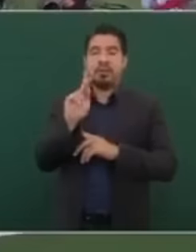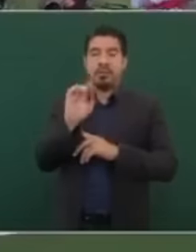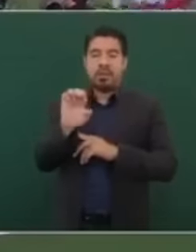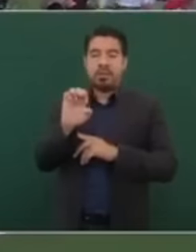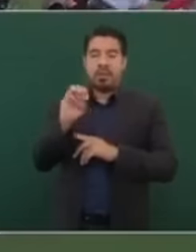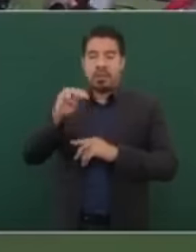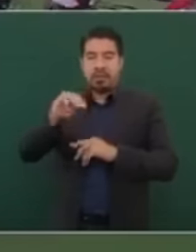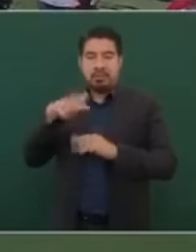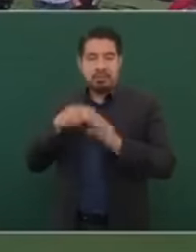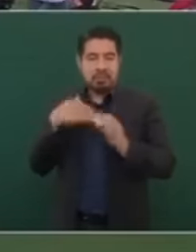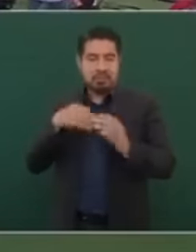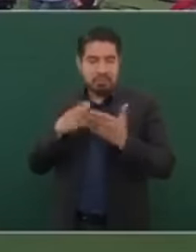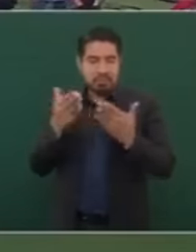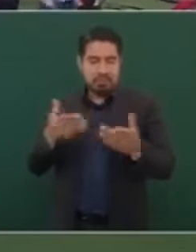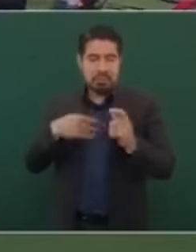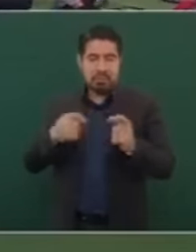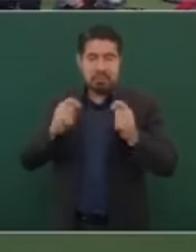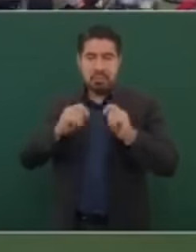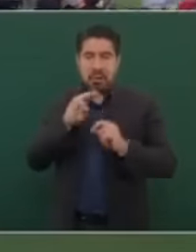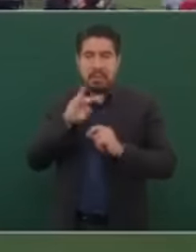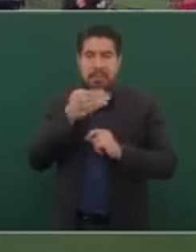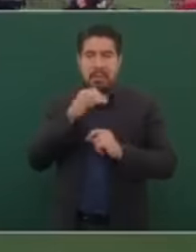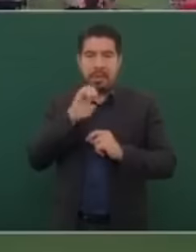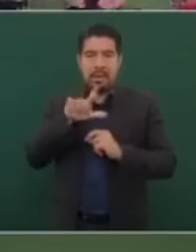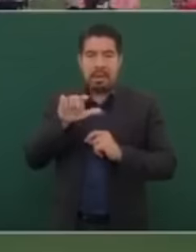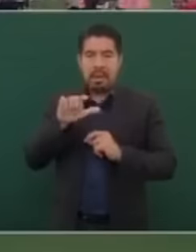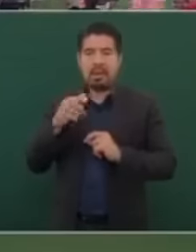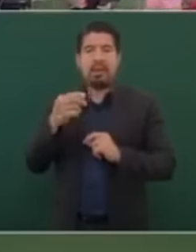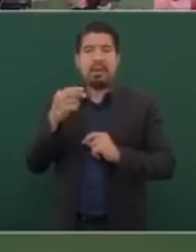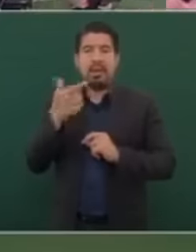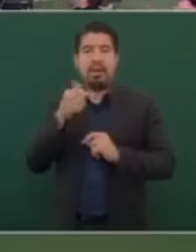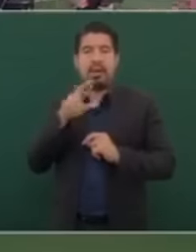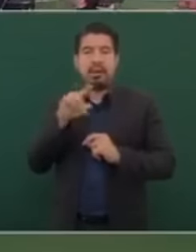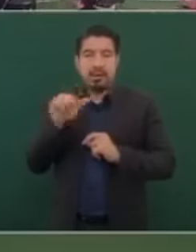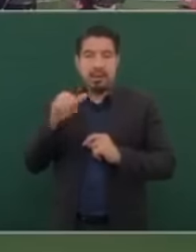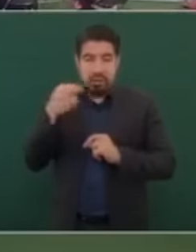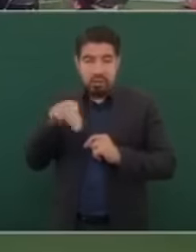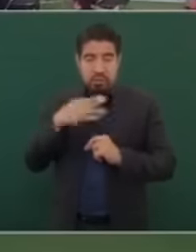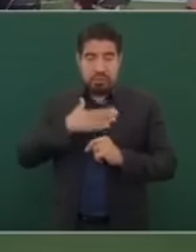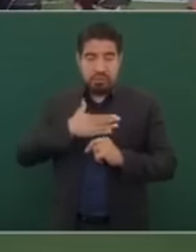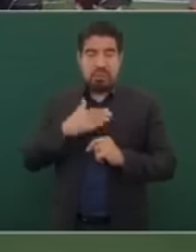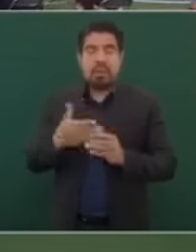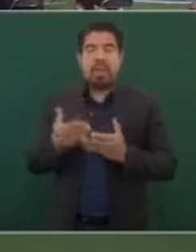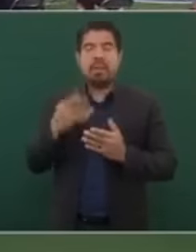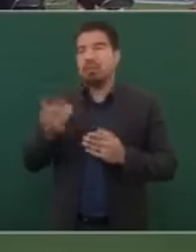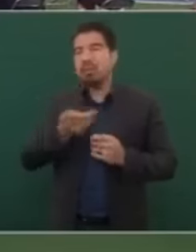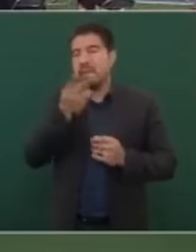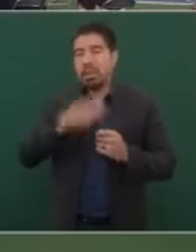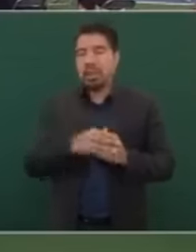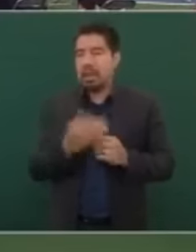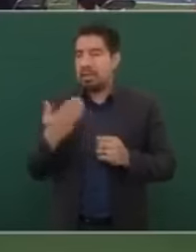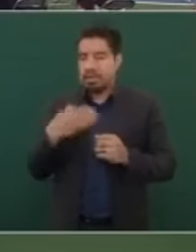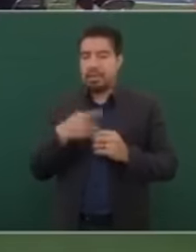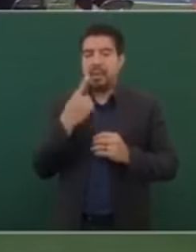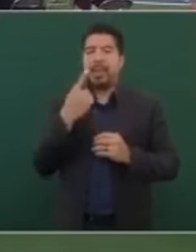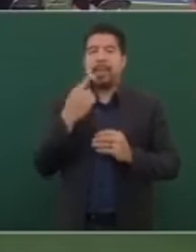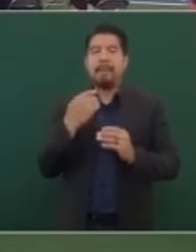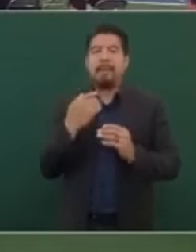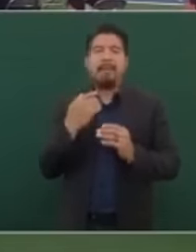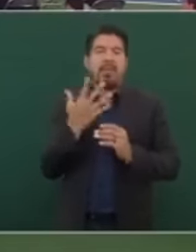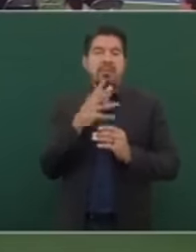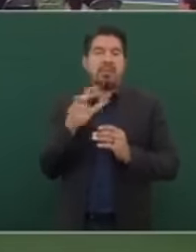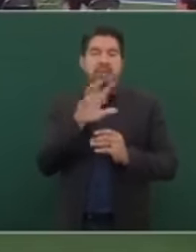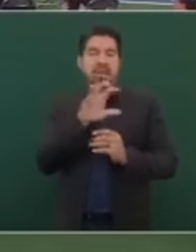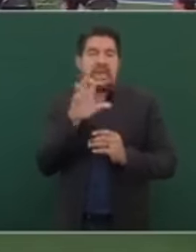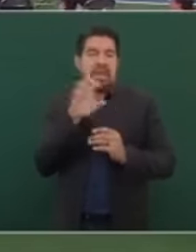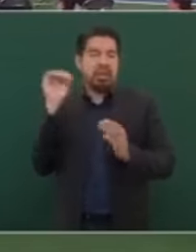Preguntarle, presidente, el sábado pasado, este fin de semana, se habla de que cerca de 500,000 de personas respondieron a este